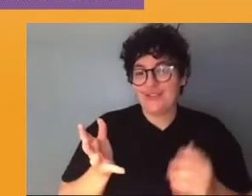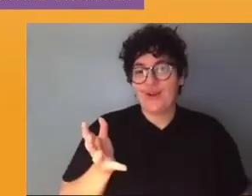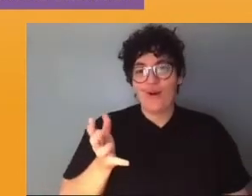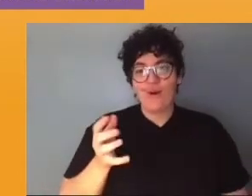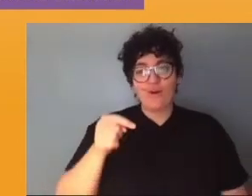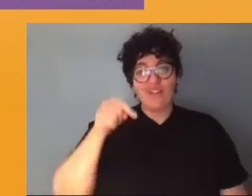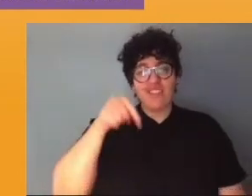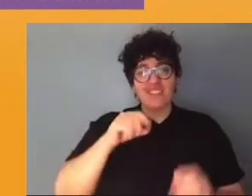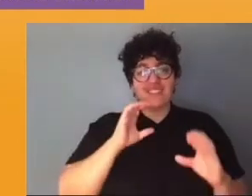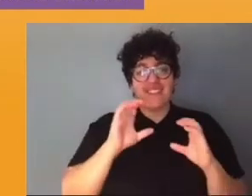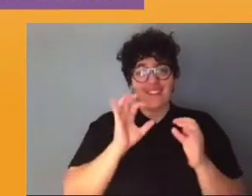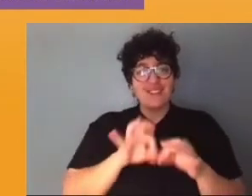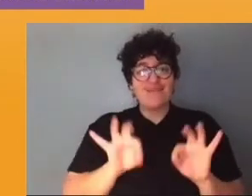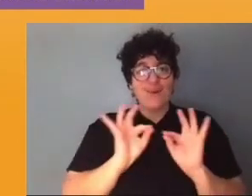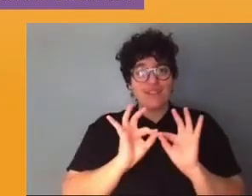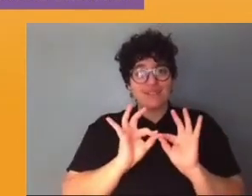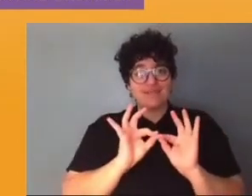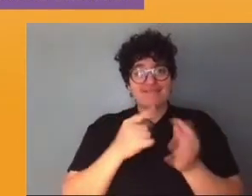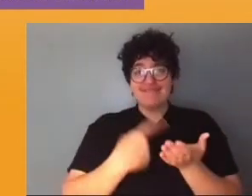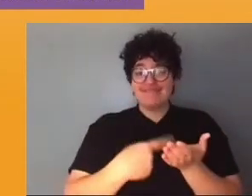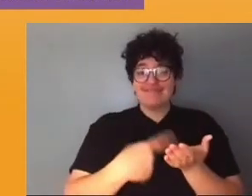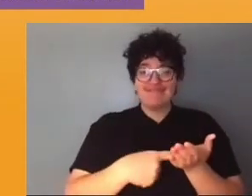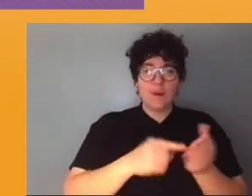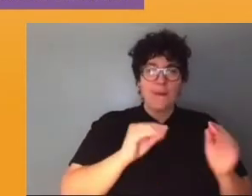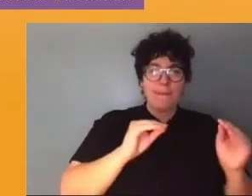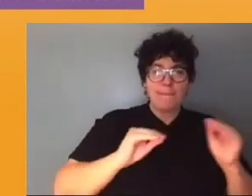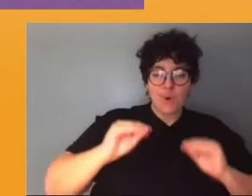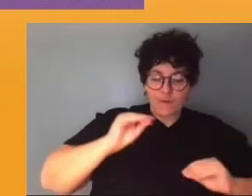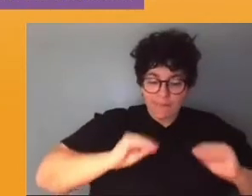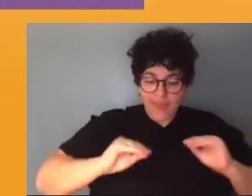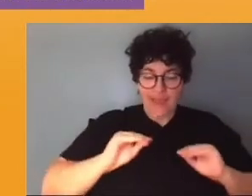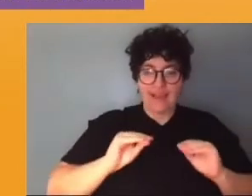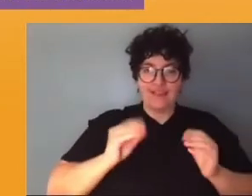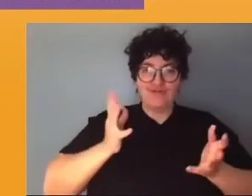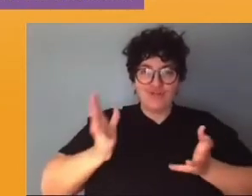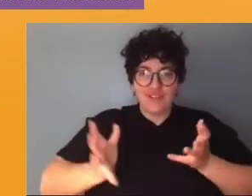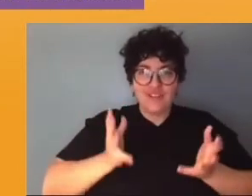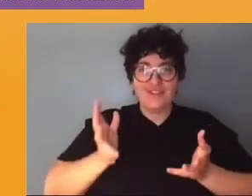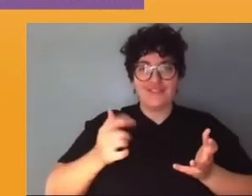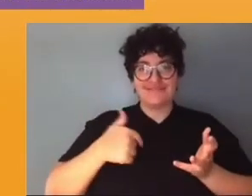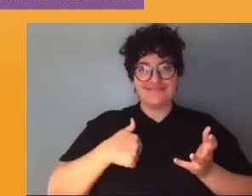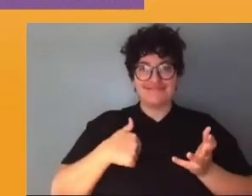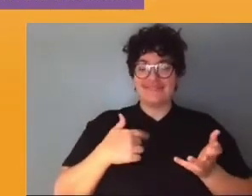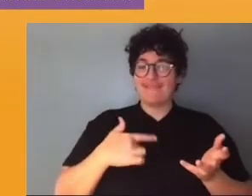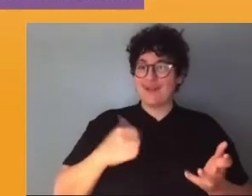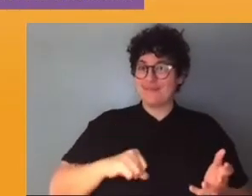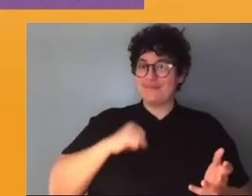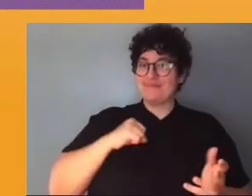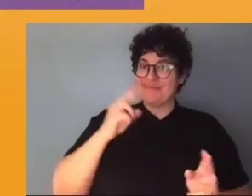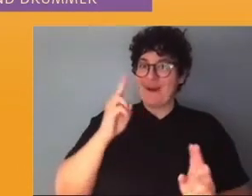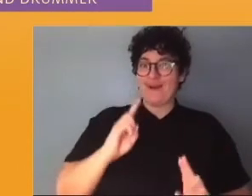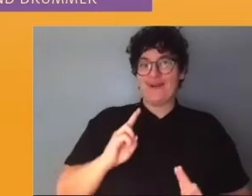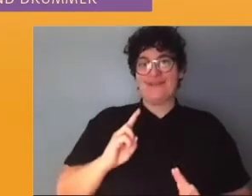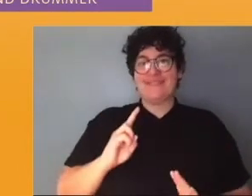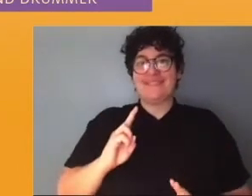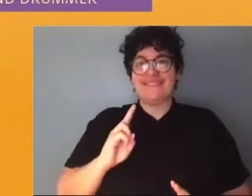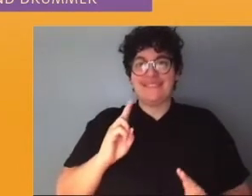baile. Entonces, es una conversación muy importante acerca del movimiento y gesto, y me honra mucho formar parte de esta